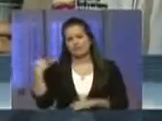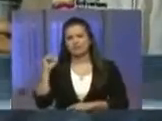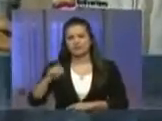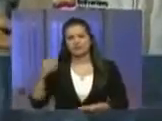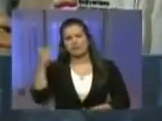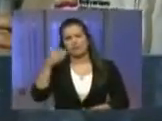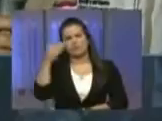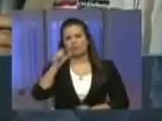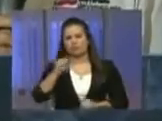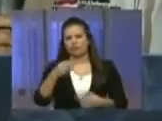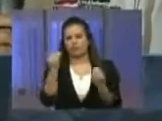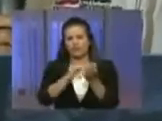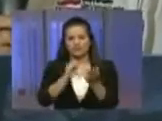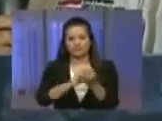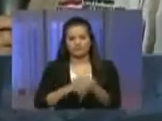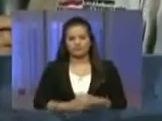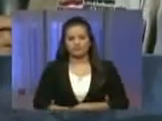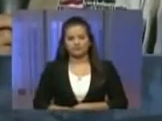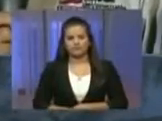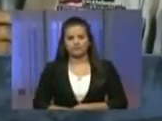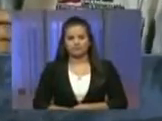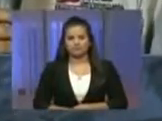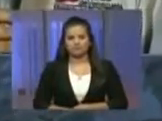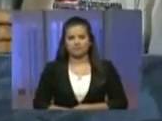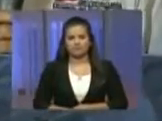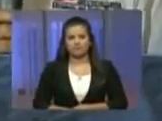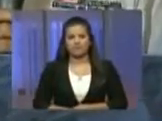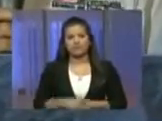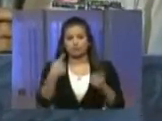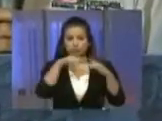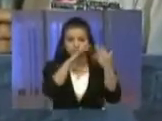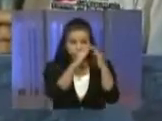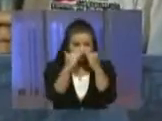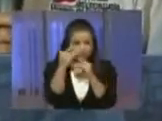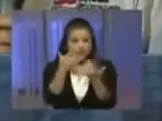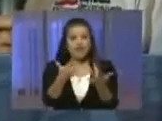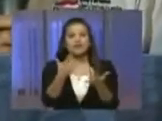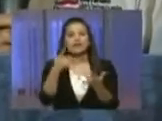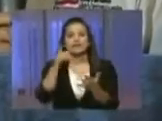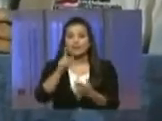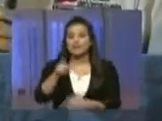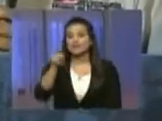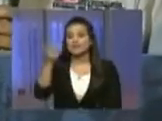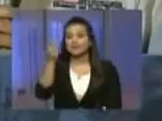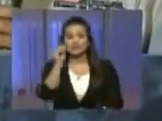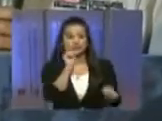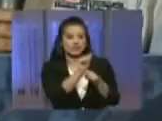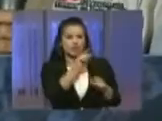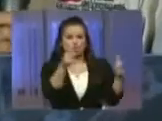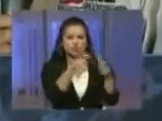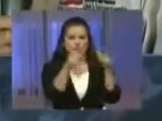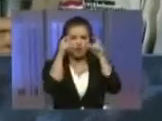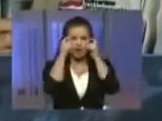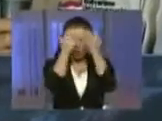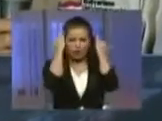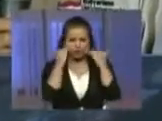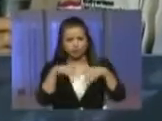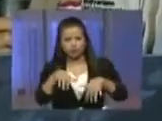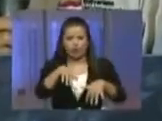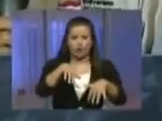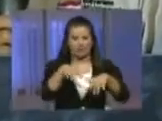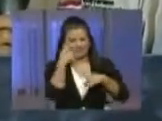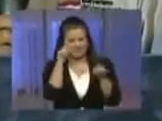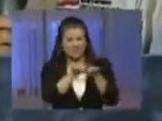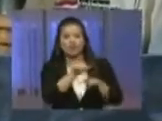cosa los Tenemos también para otra cosa que lo sepa la banda de los zombies los Ramos y que lo sepe el Imperio